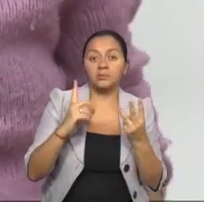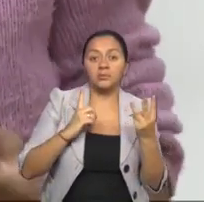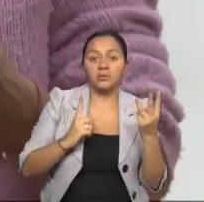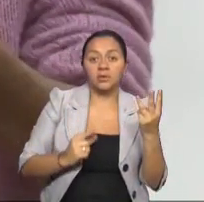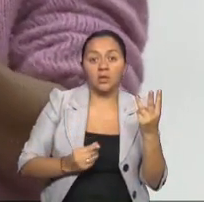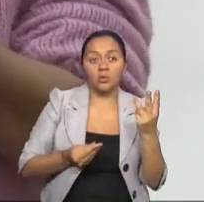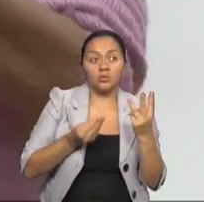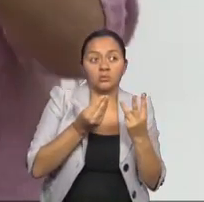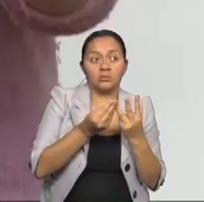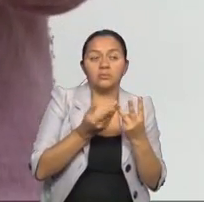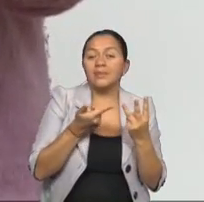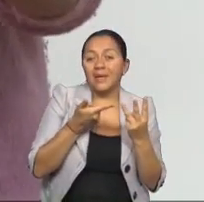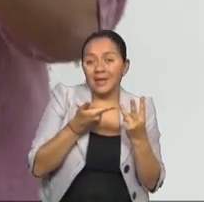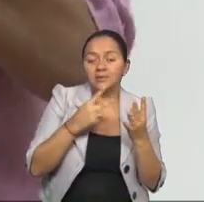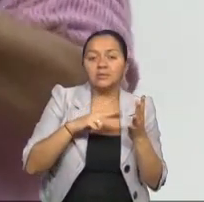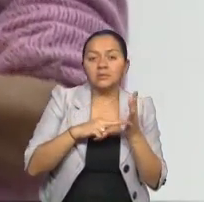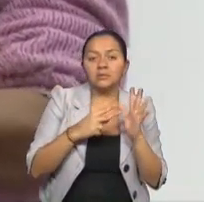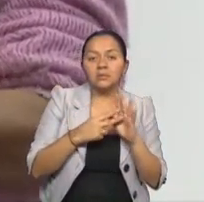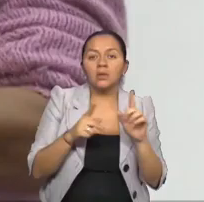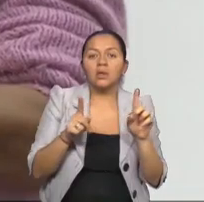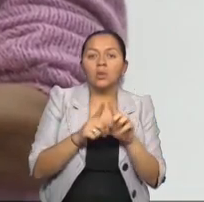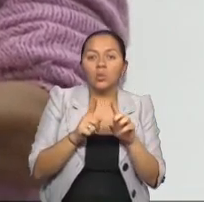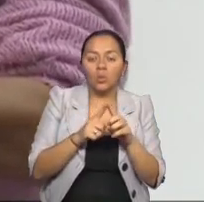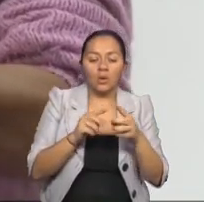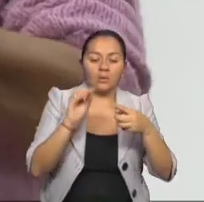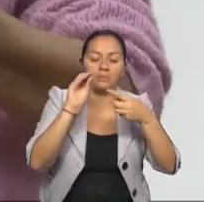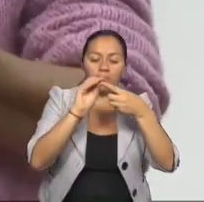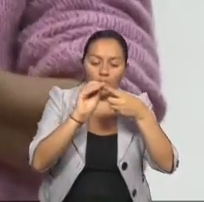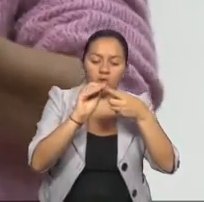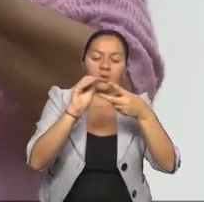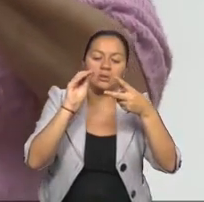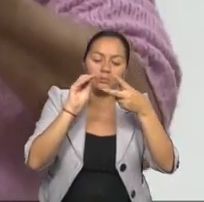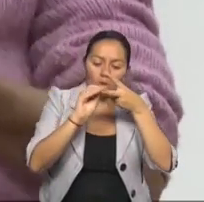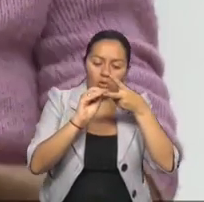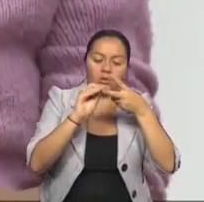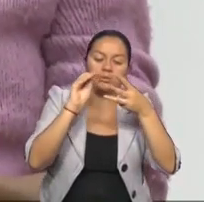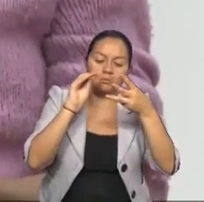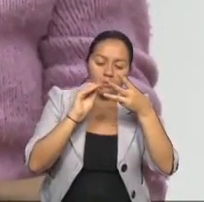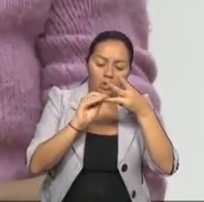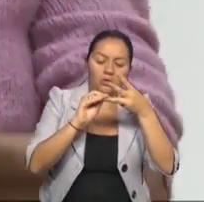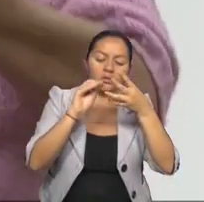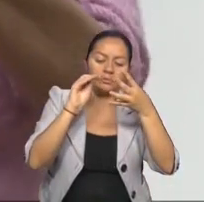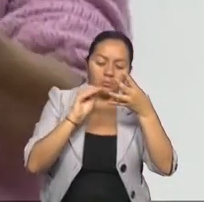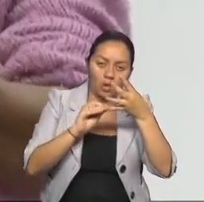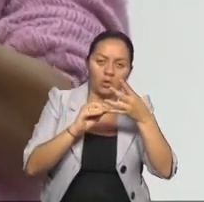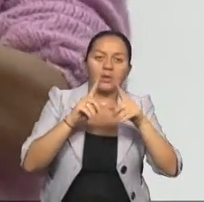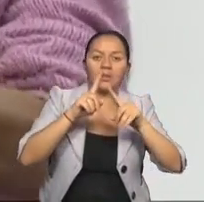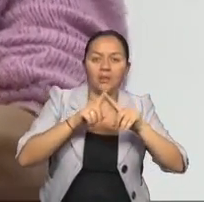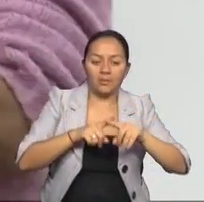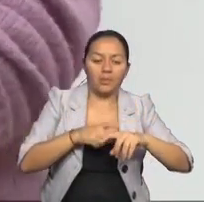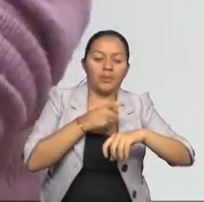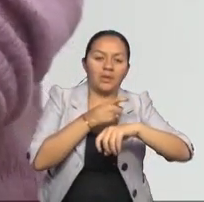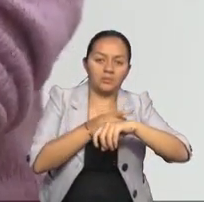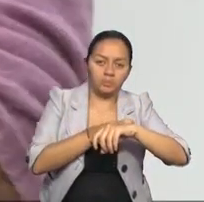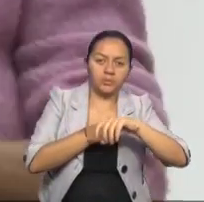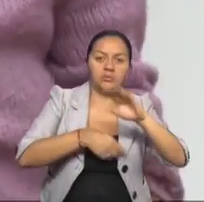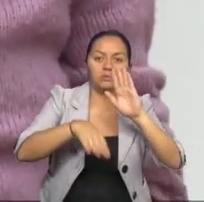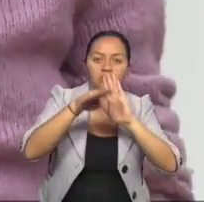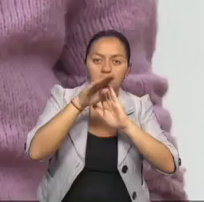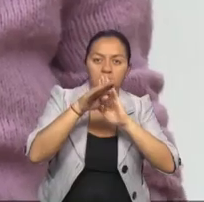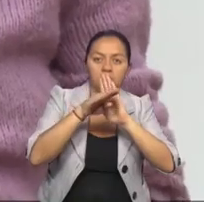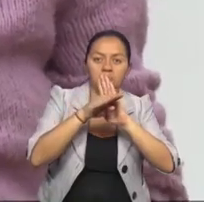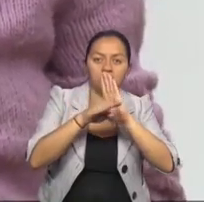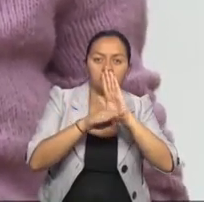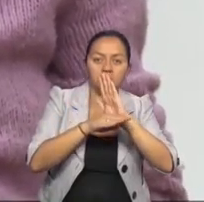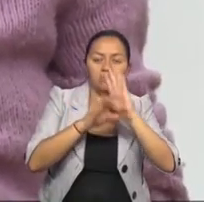es simplemente como etiquetarlo y ver la especificidad de este presupuesto como lo vas